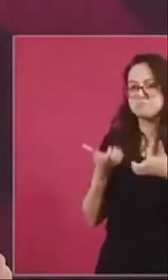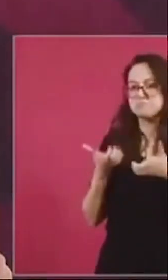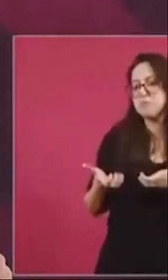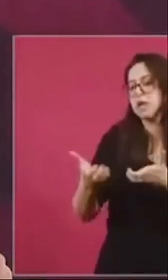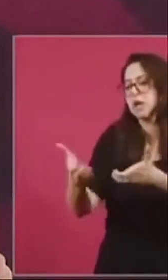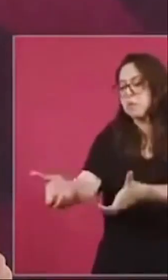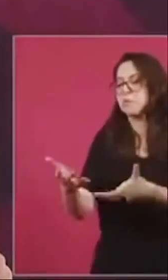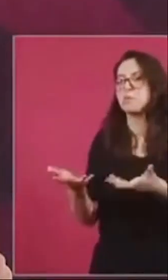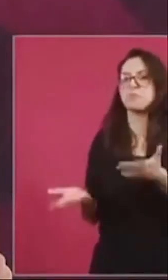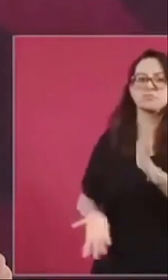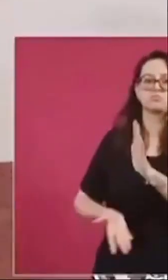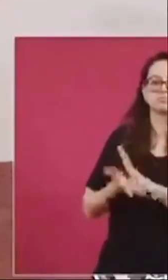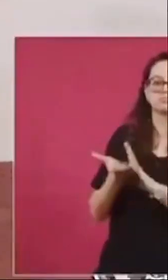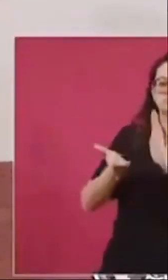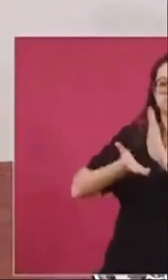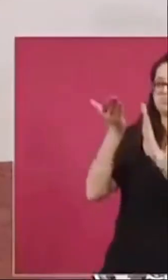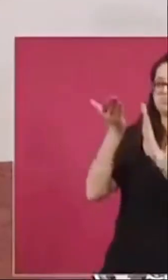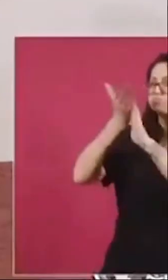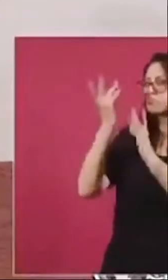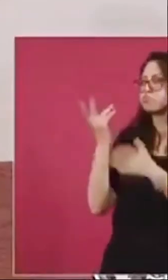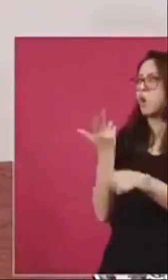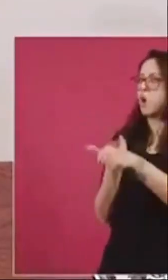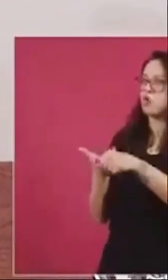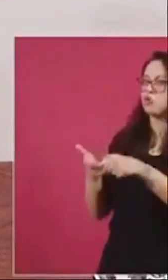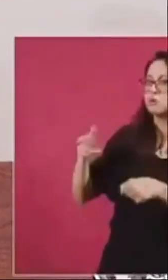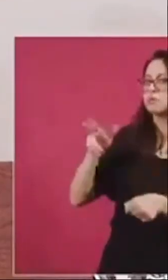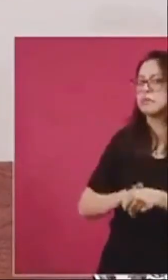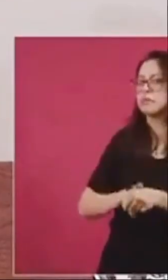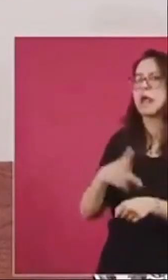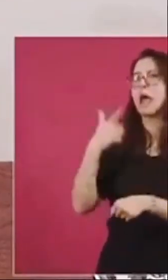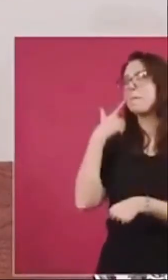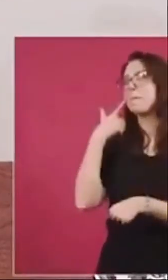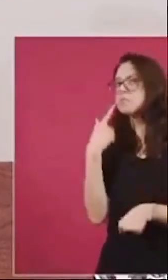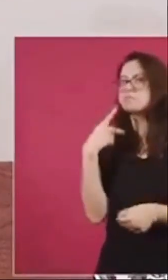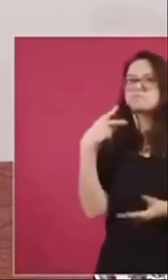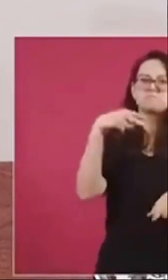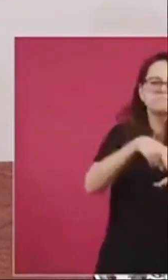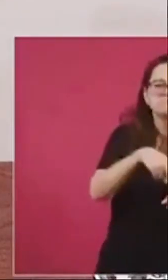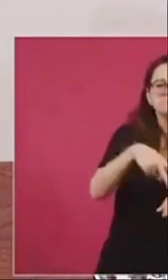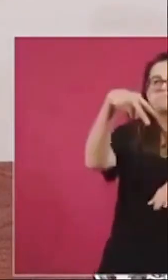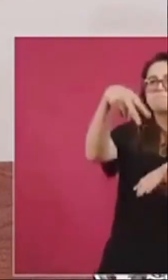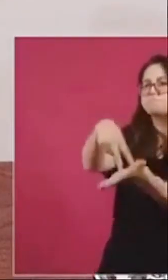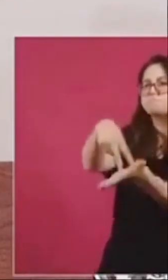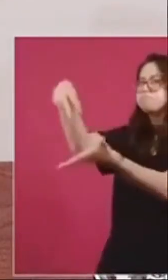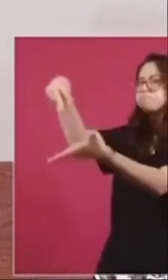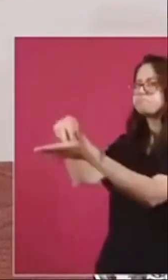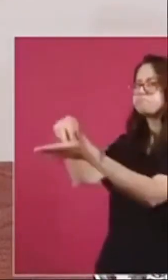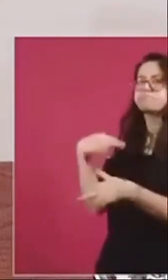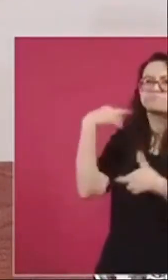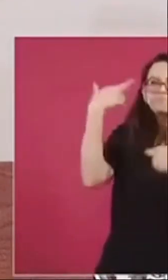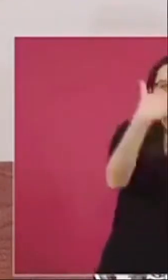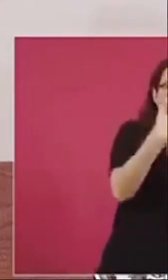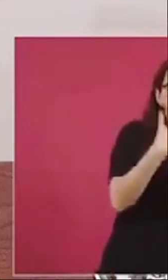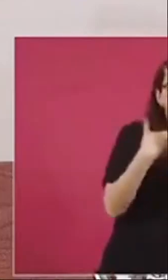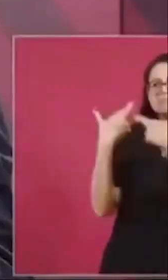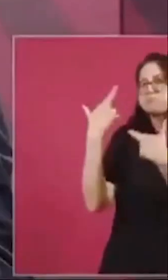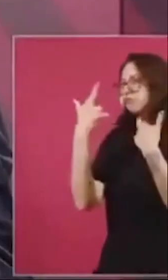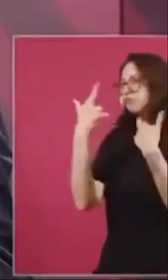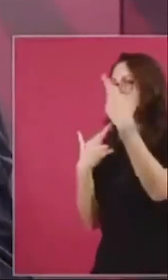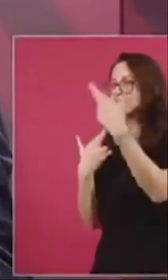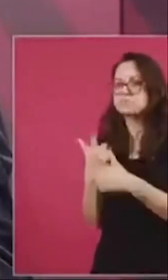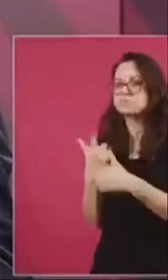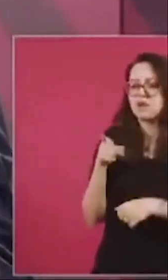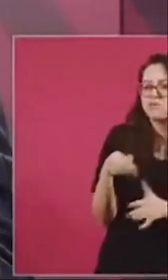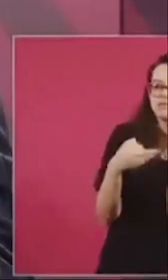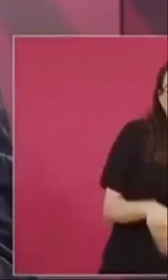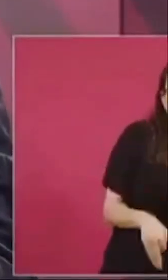campaña. Incluso en 2021 se elaboró todo un catálogo desde el INE, una interpretación de la ley a petición del